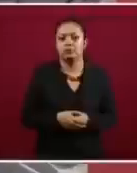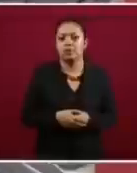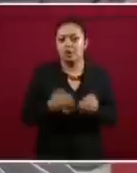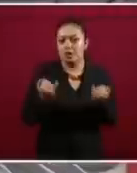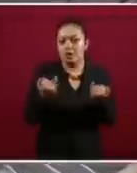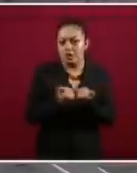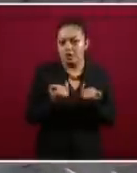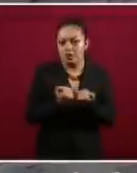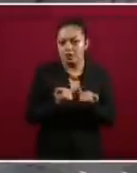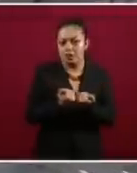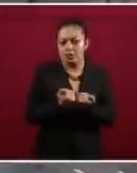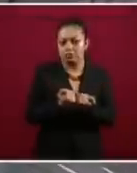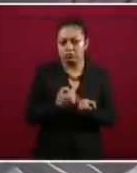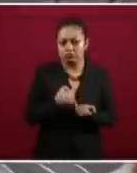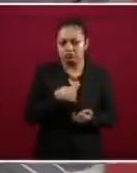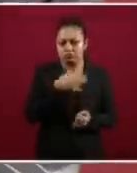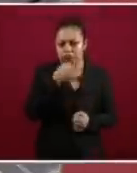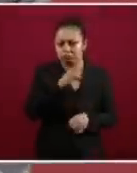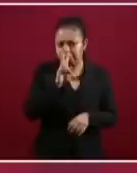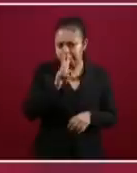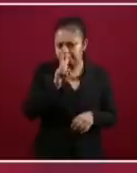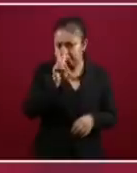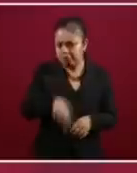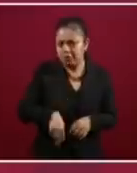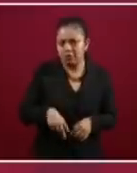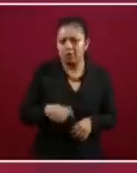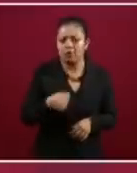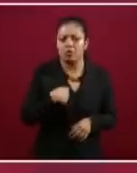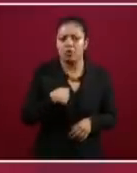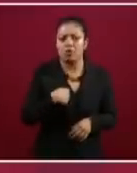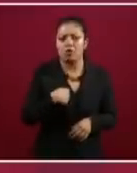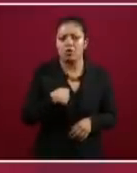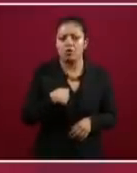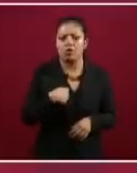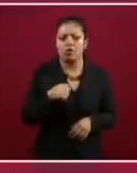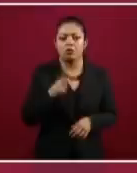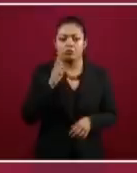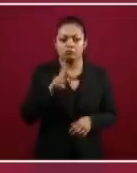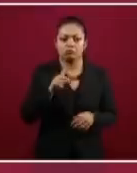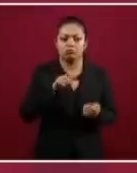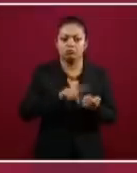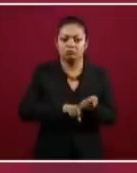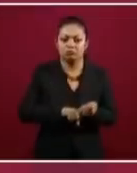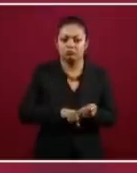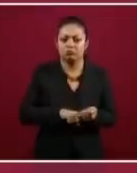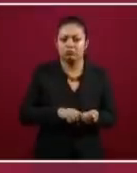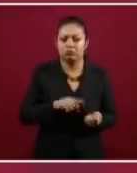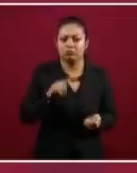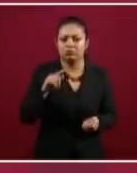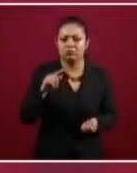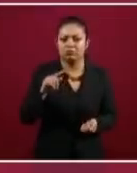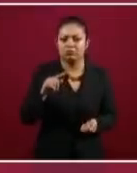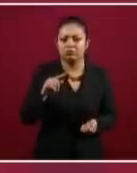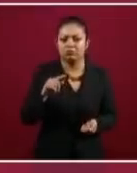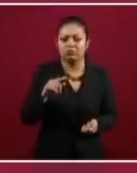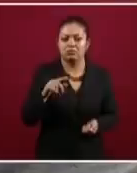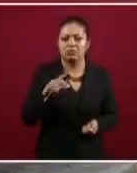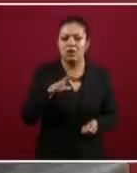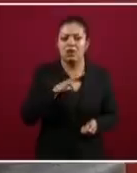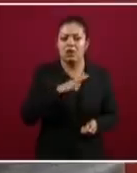vi con buenos ojos el que ayer la señora Pelosi